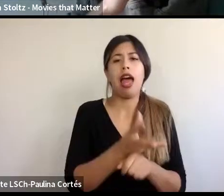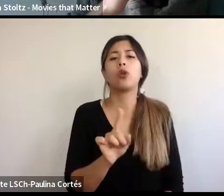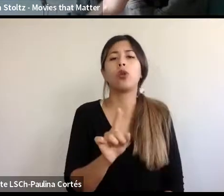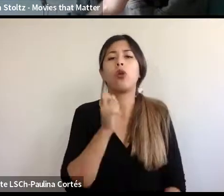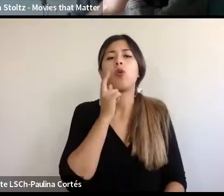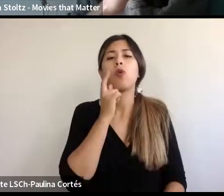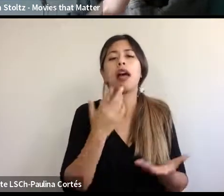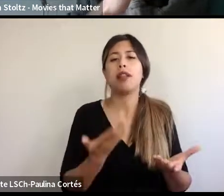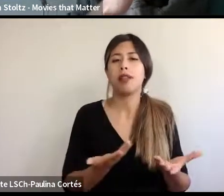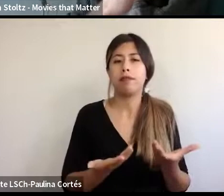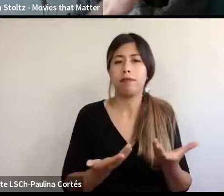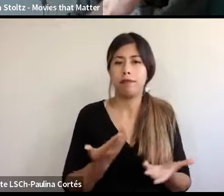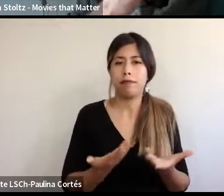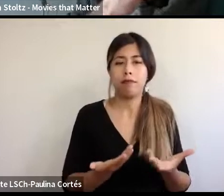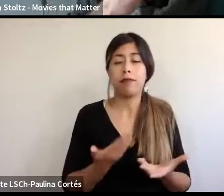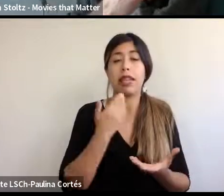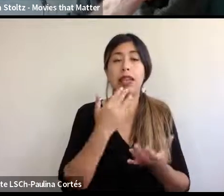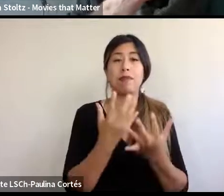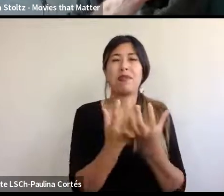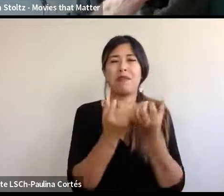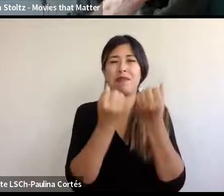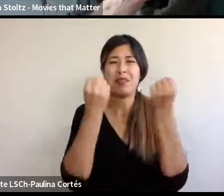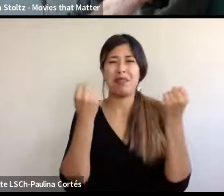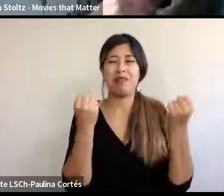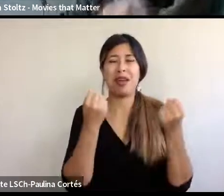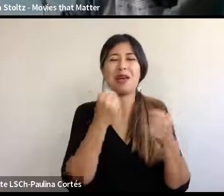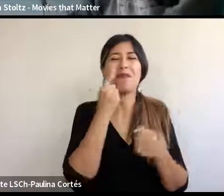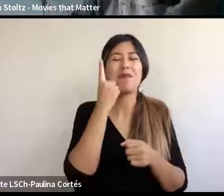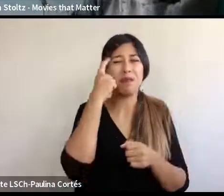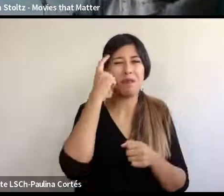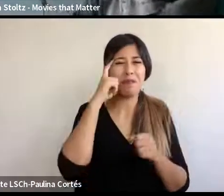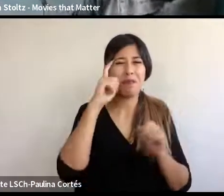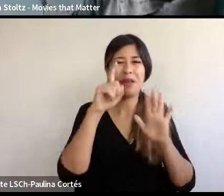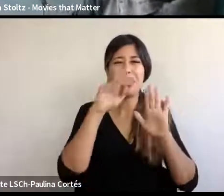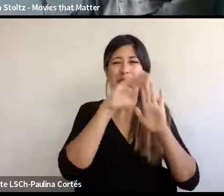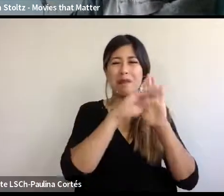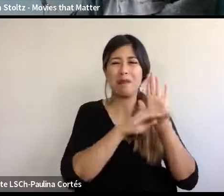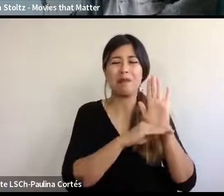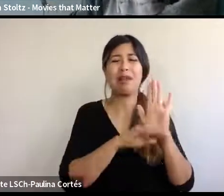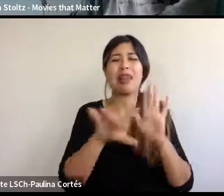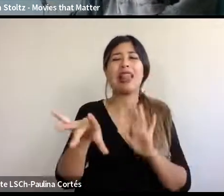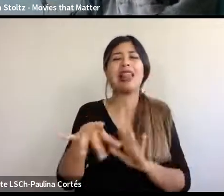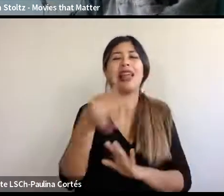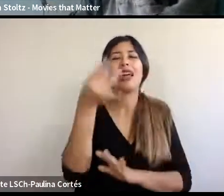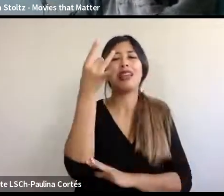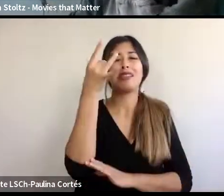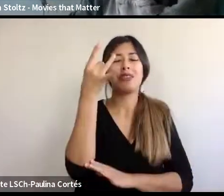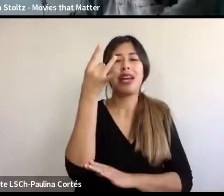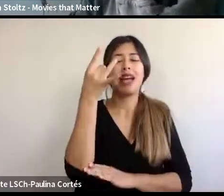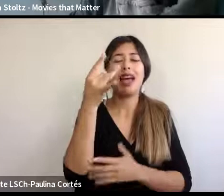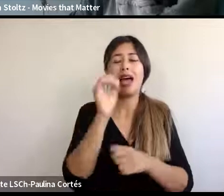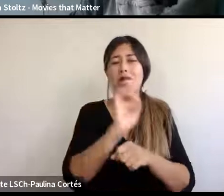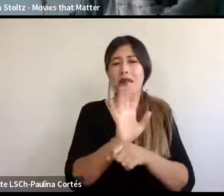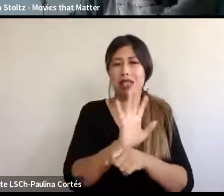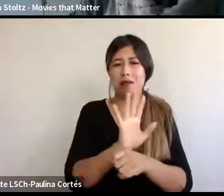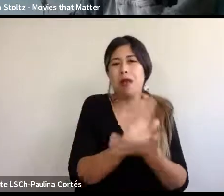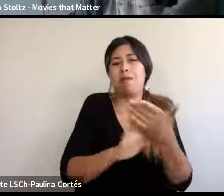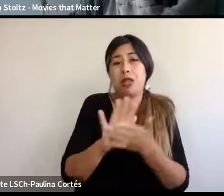que está tocando, o pesa más la factura y la forma de contar la historia, no es